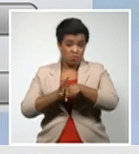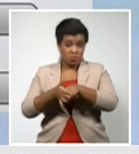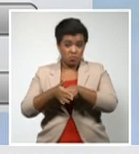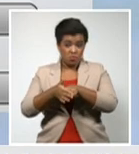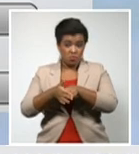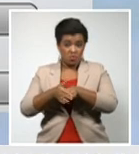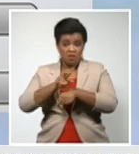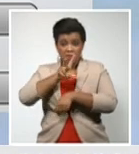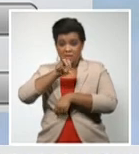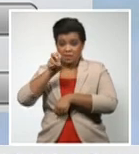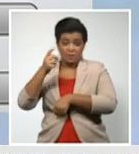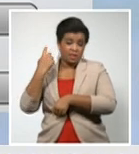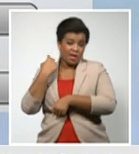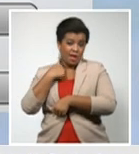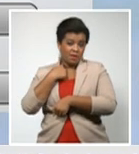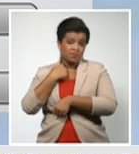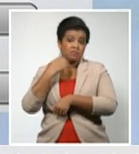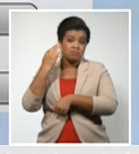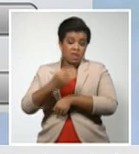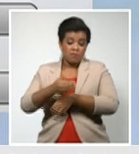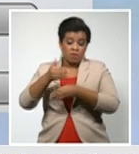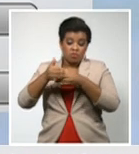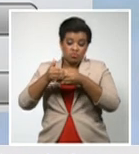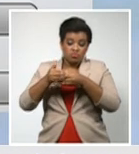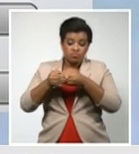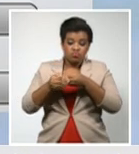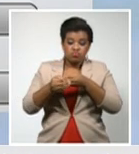que diagnosticamos los 3 primeros pacientes,